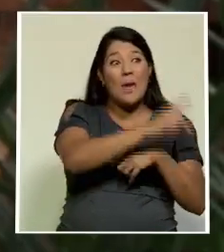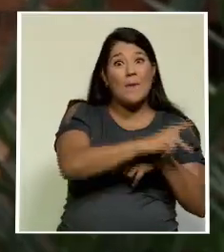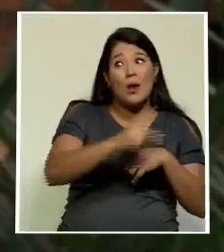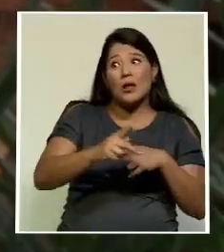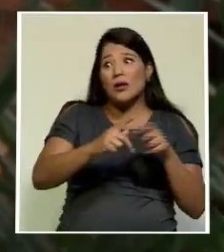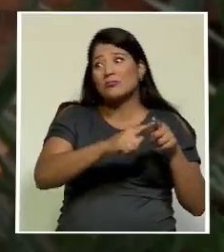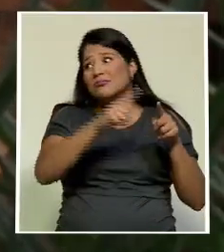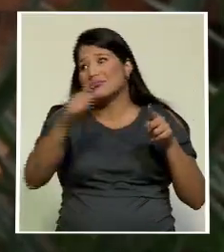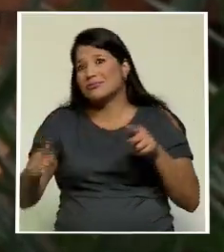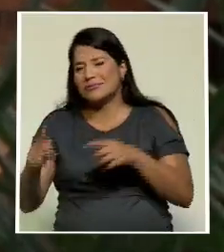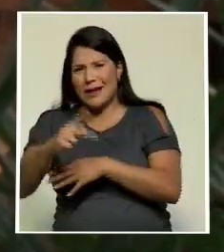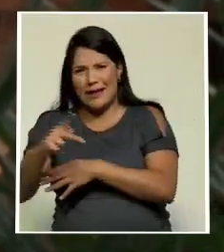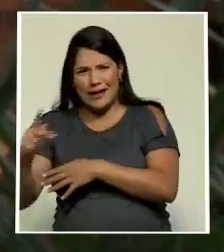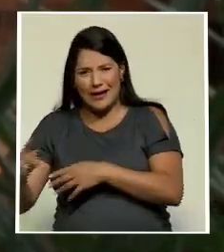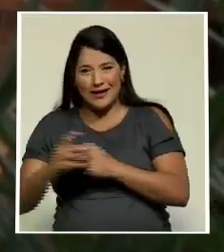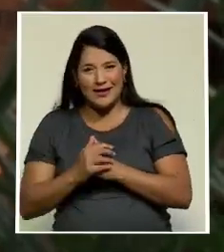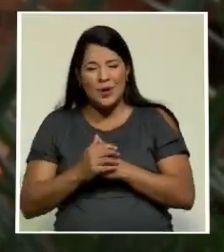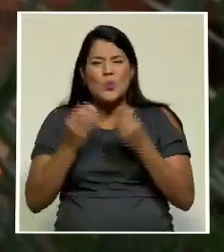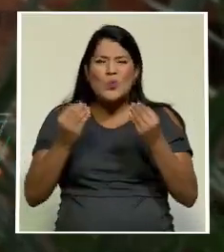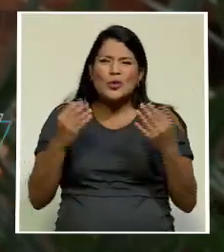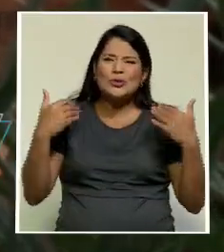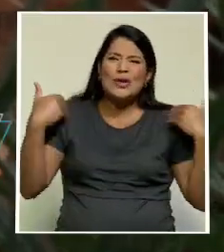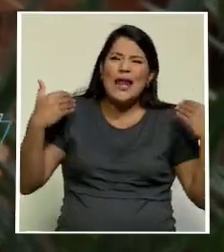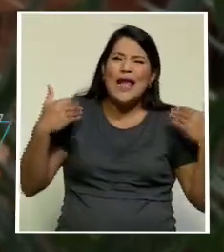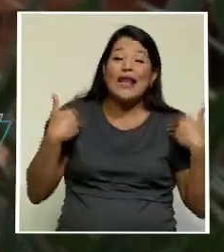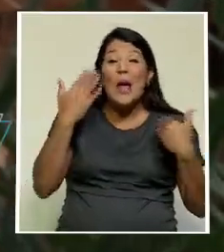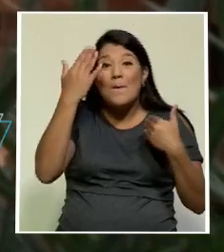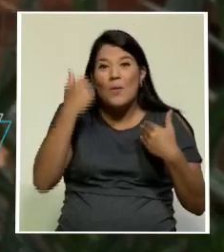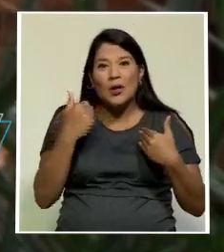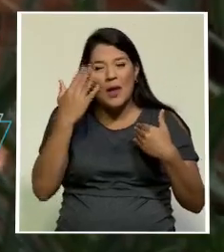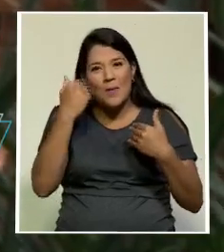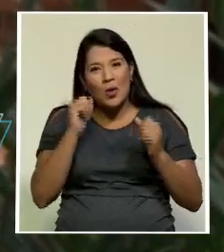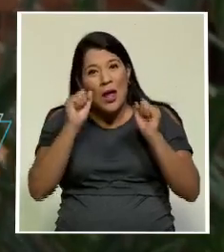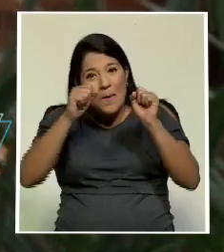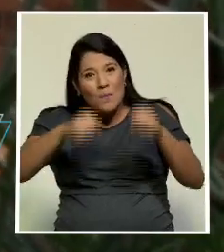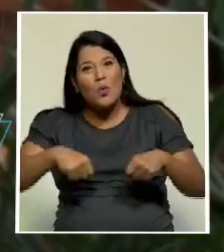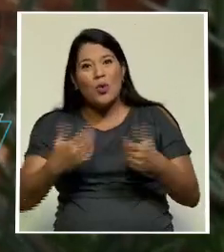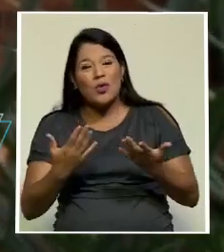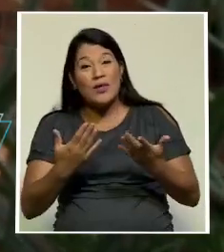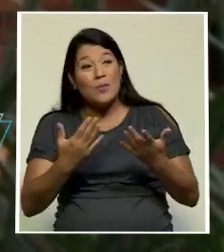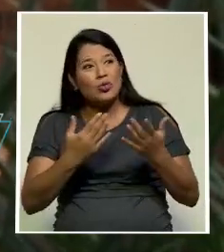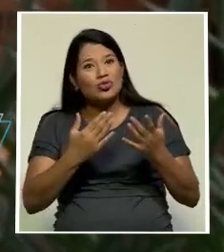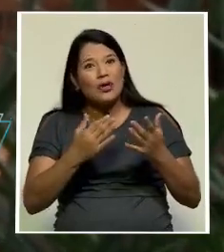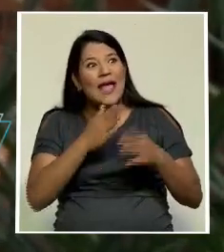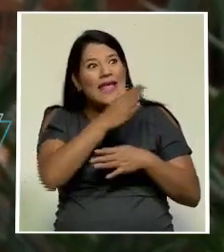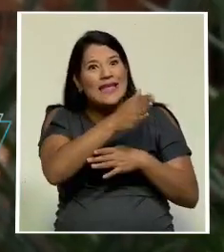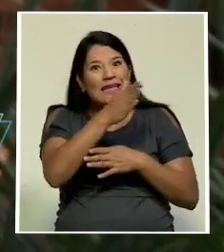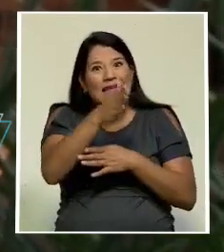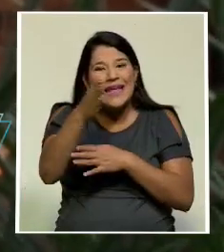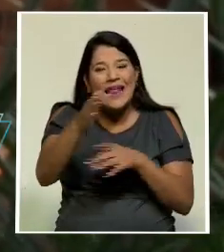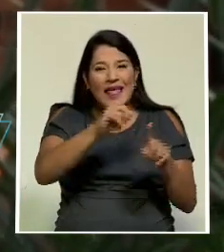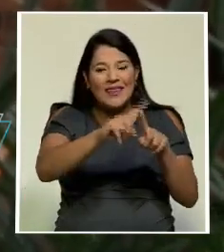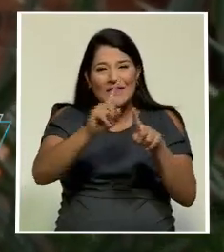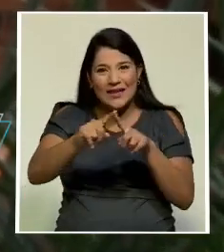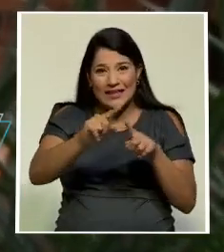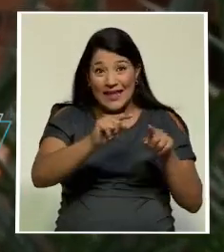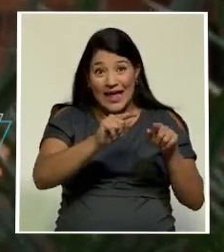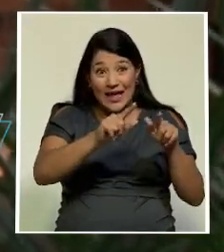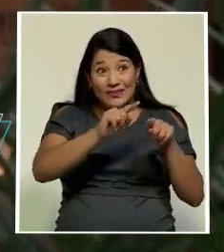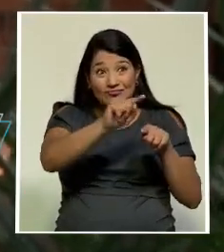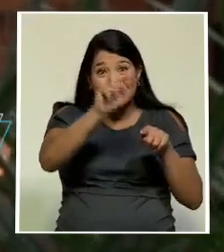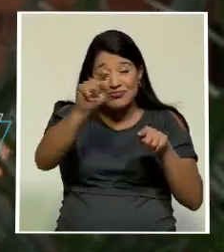gran alegría porque se han podido grabar los espectáculos a los artistas propiamente en el territorio, entonces lo mezclamos con el